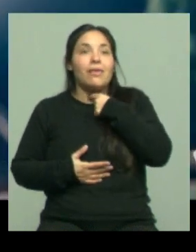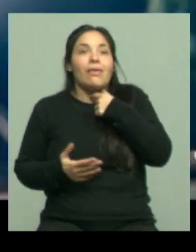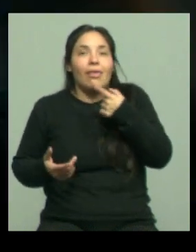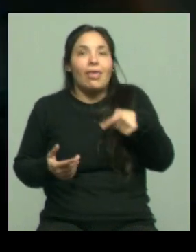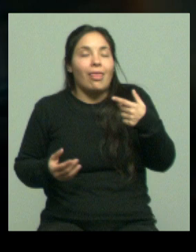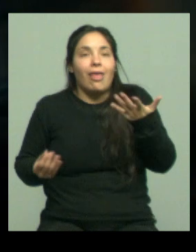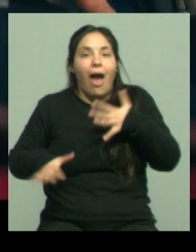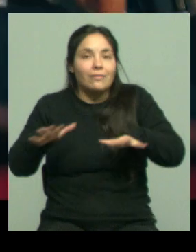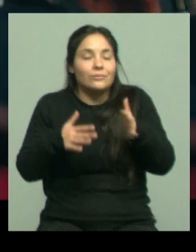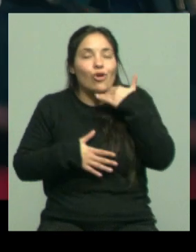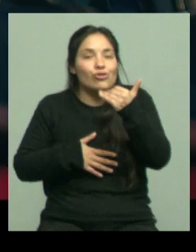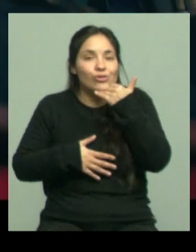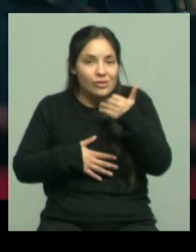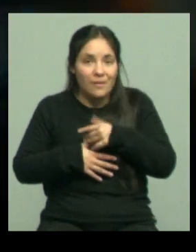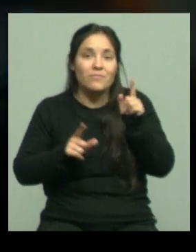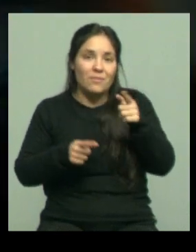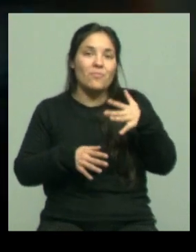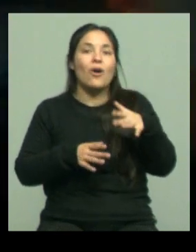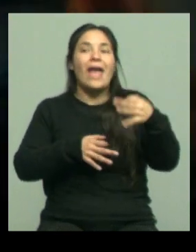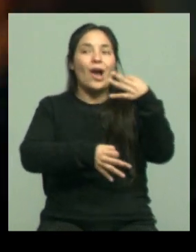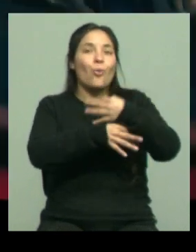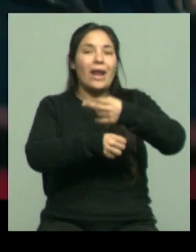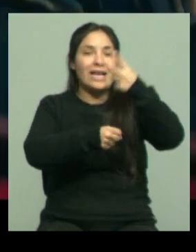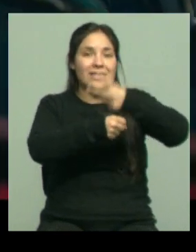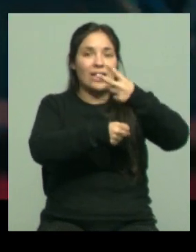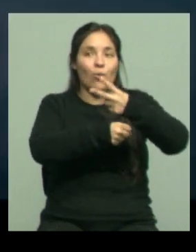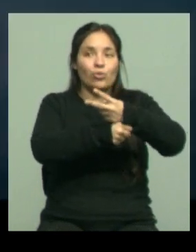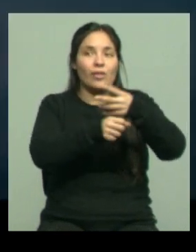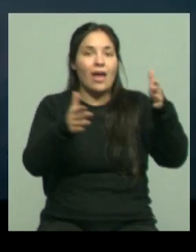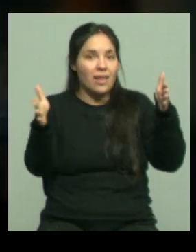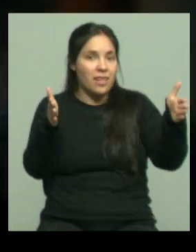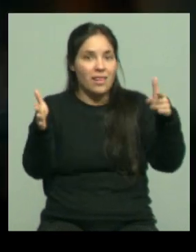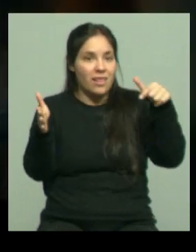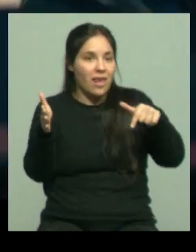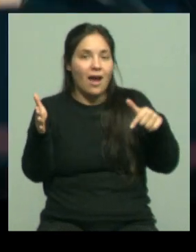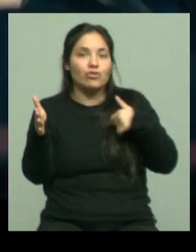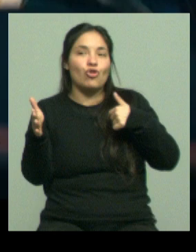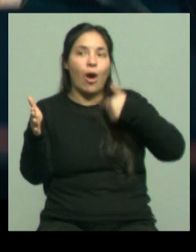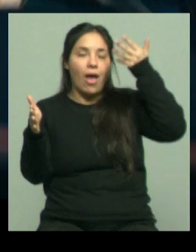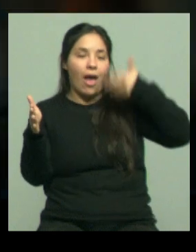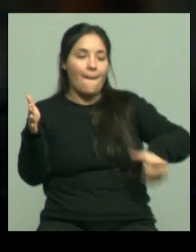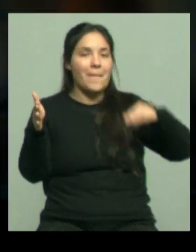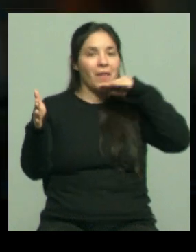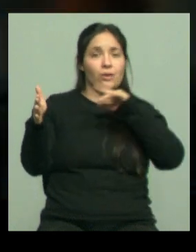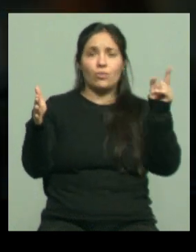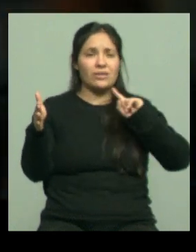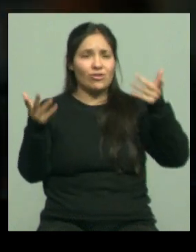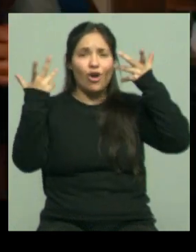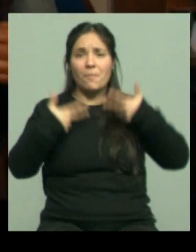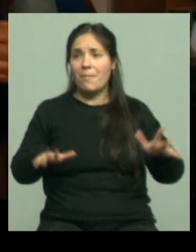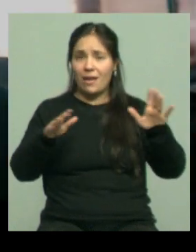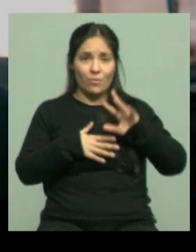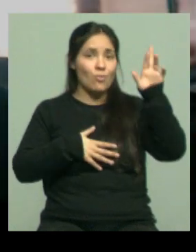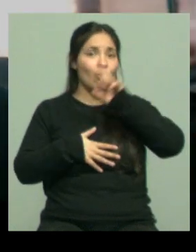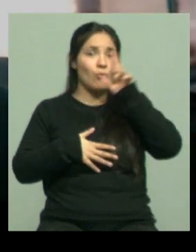etapa tan compleja como la secundaria, sin ser la chica 10, claro, y a la vez ser rara. Pues las chicas fracasadas también son